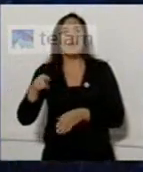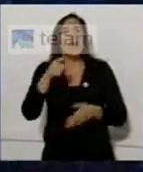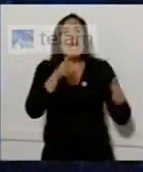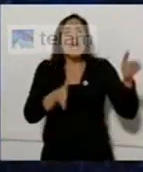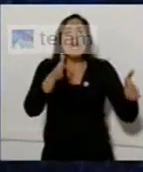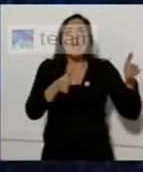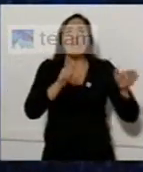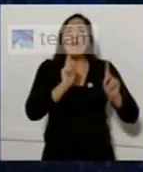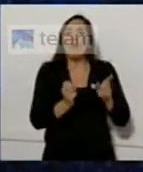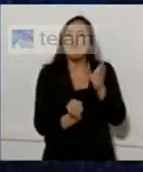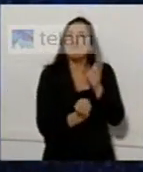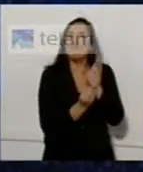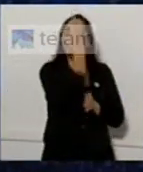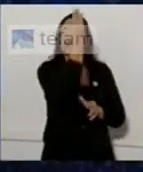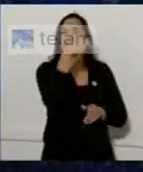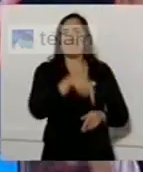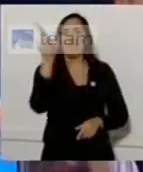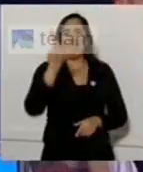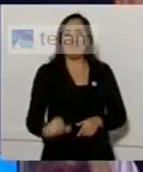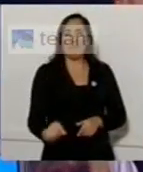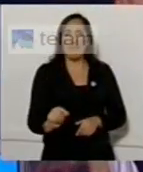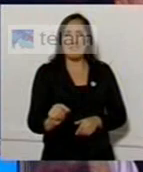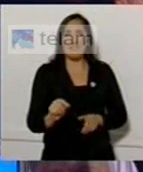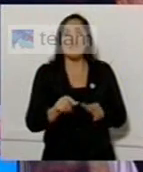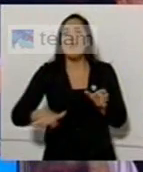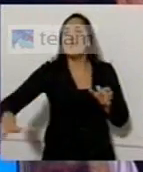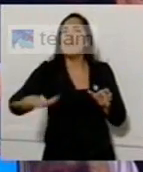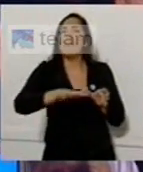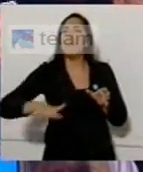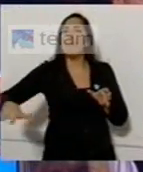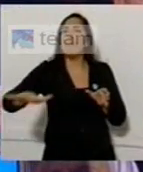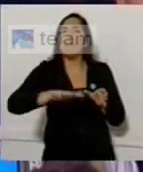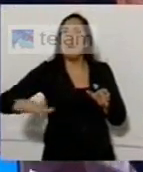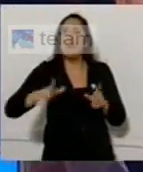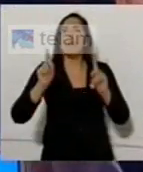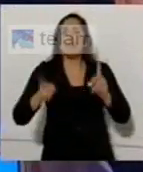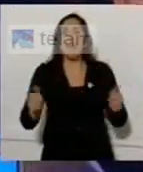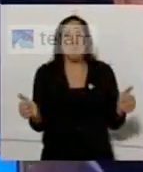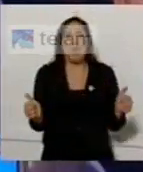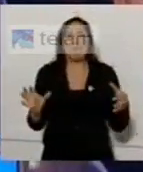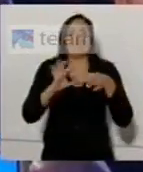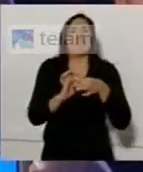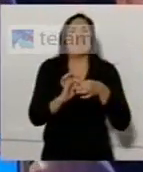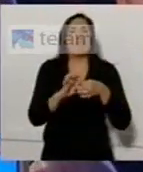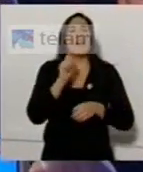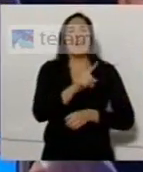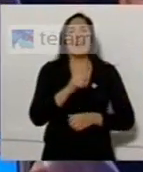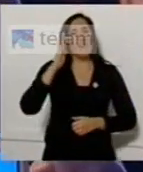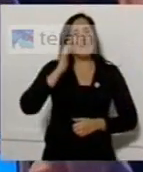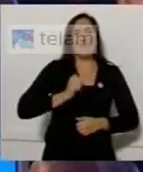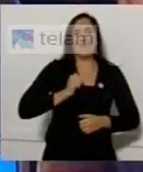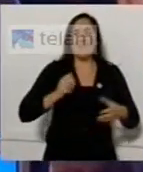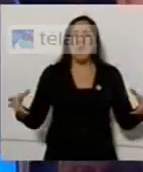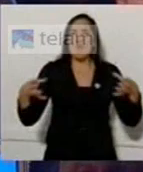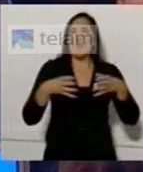fundacionales del país, donde pueblo y fuerzas armadas, las ideas,